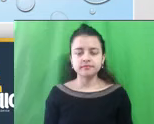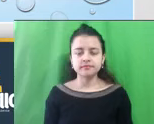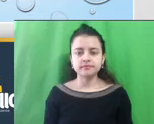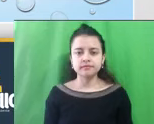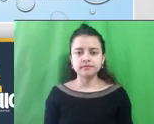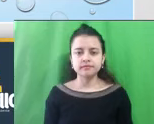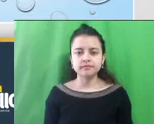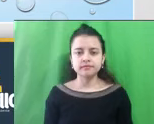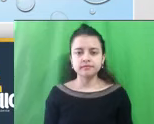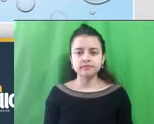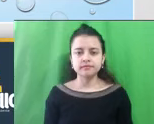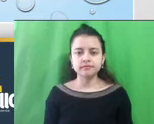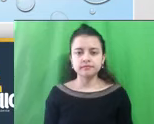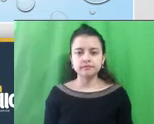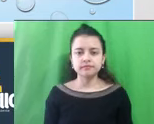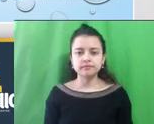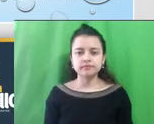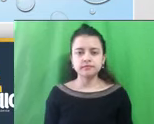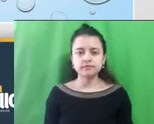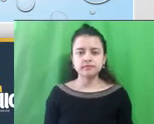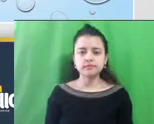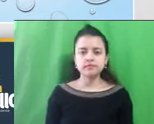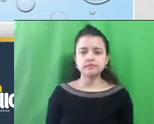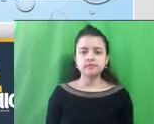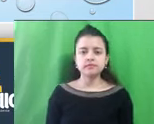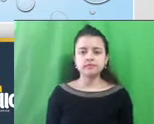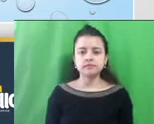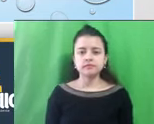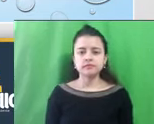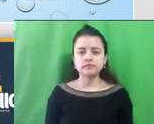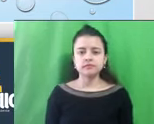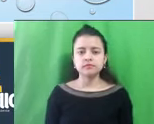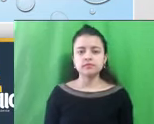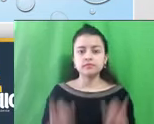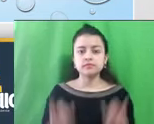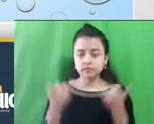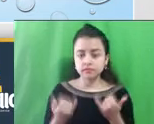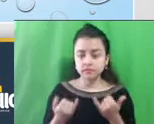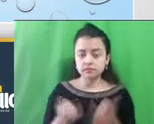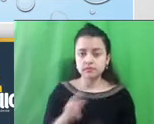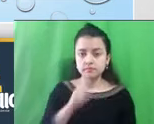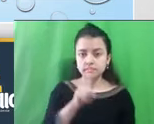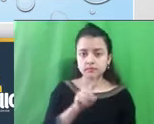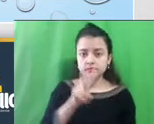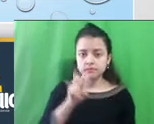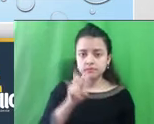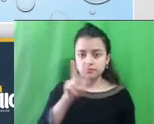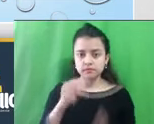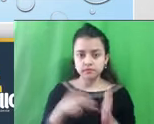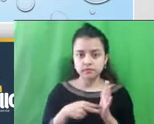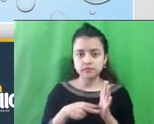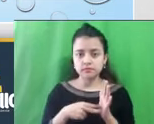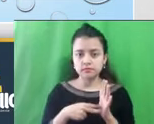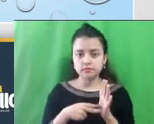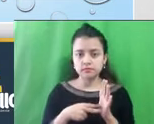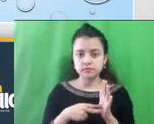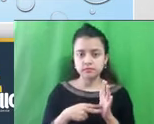En este momento tenemos nosotros 167.000 habitantes a los cuales le estamos suministrando el servicio del agua.